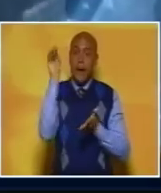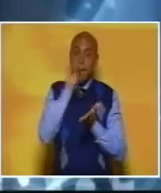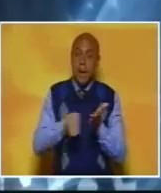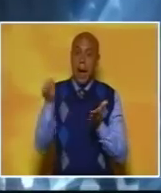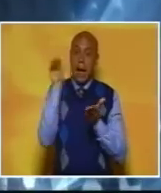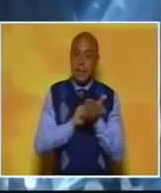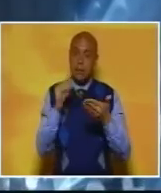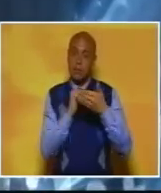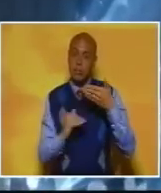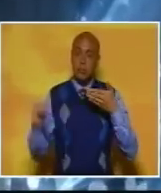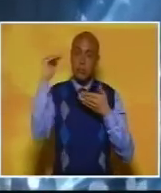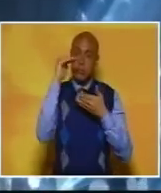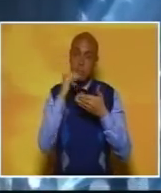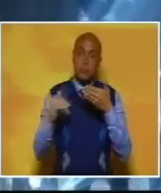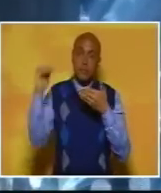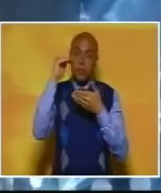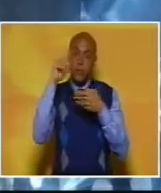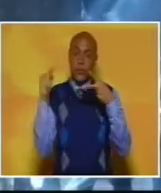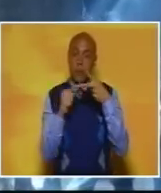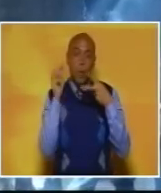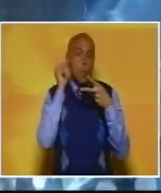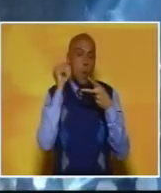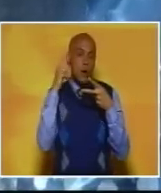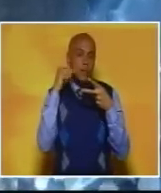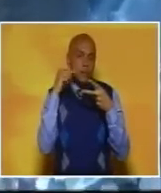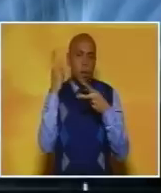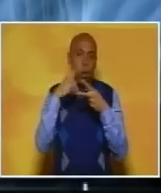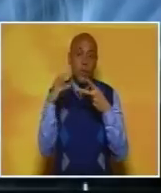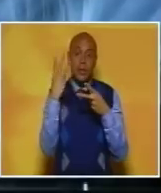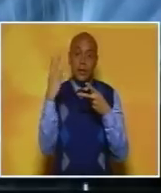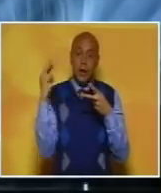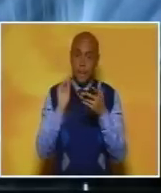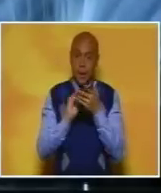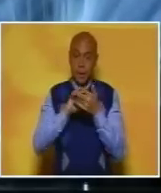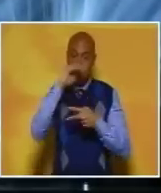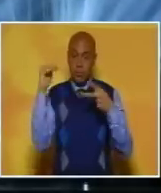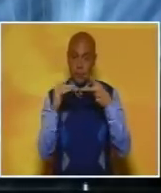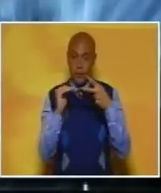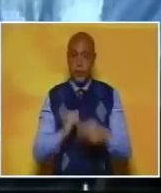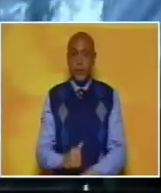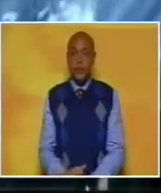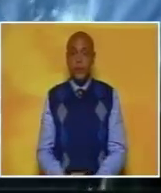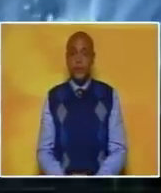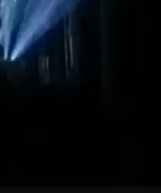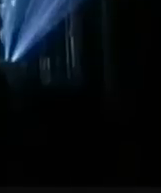lista, seguida por Rihanna, quien lo ha logrado 33 veces.